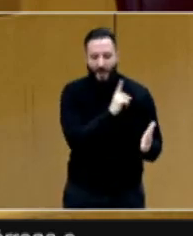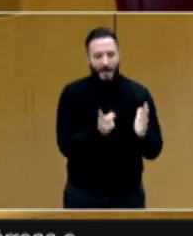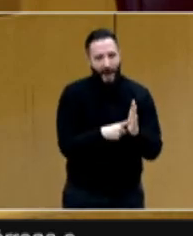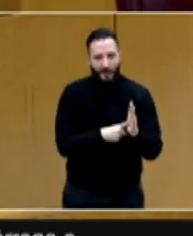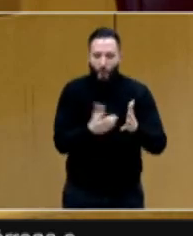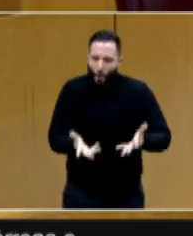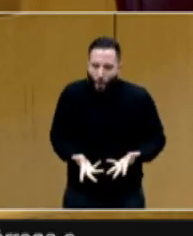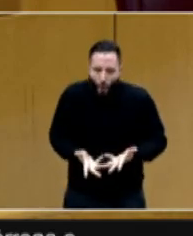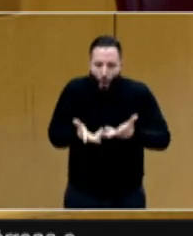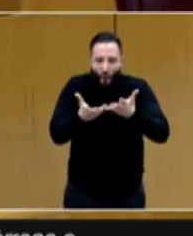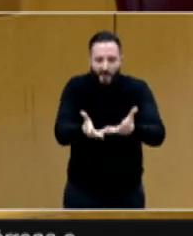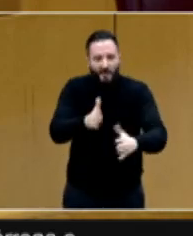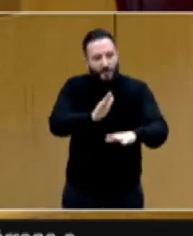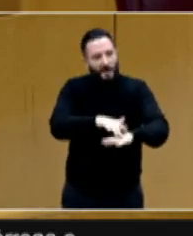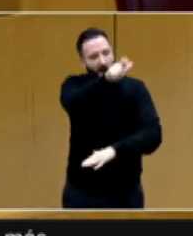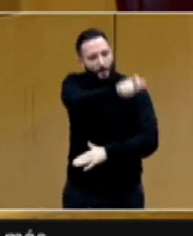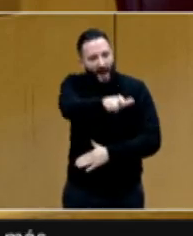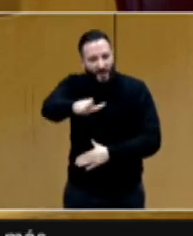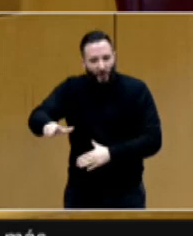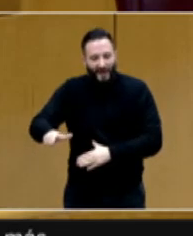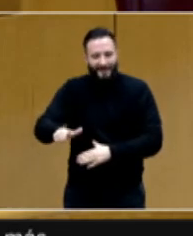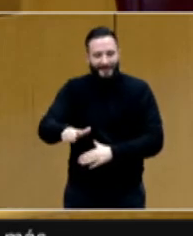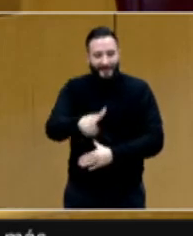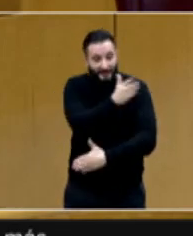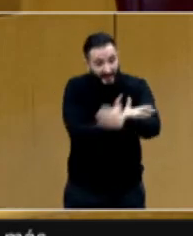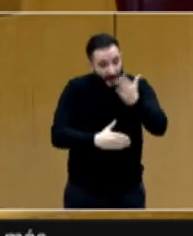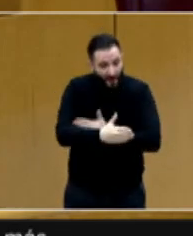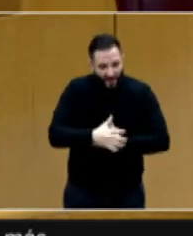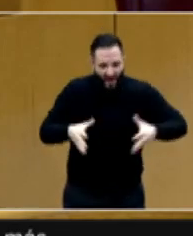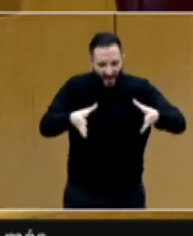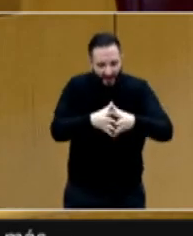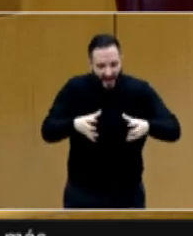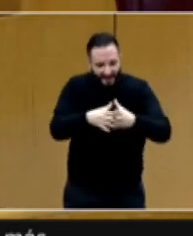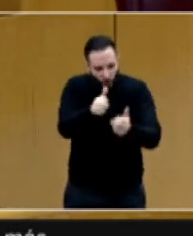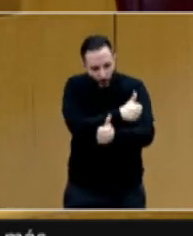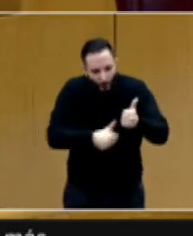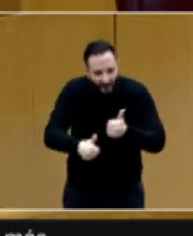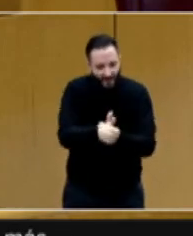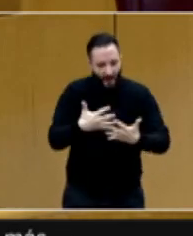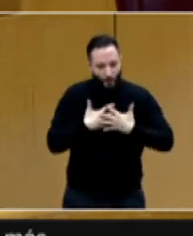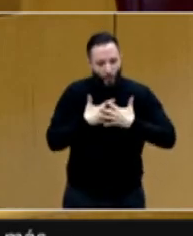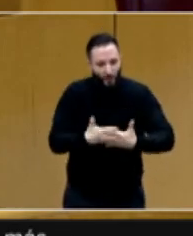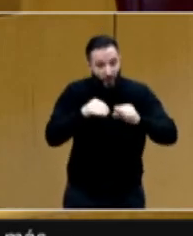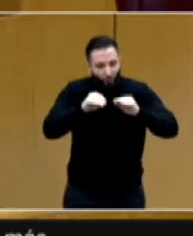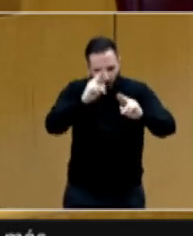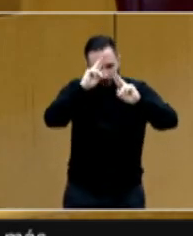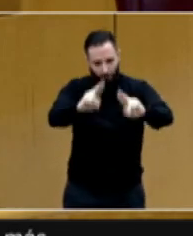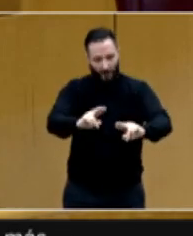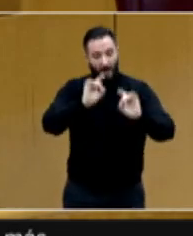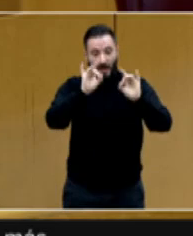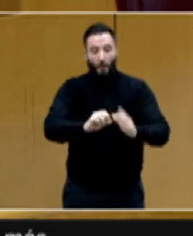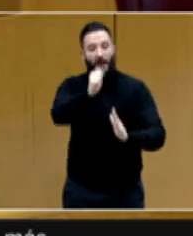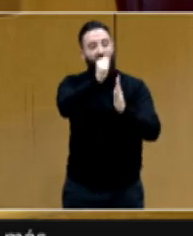todo caso la atención a la voluntad deseos y preferencias de las personas con discapacidad como dice expresamente el nuevo artículo